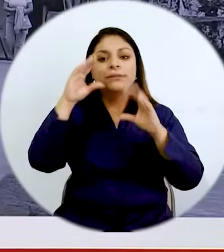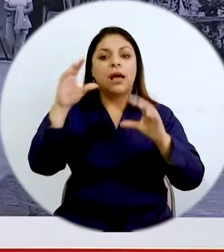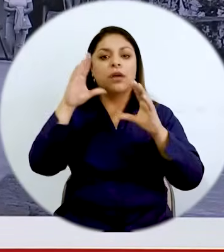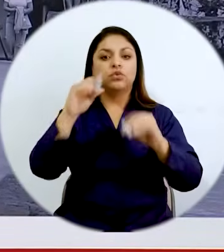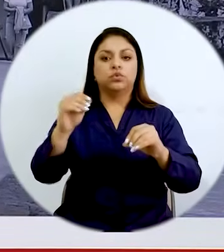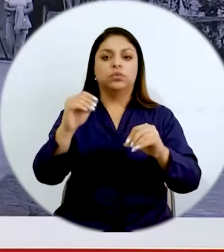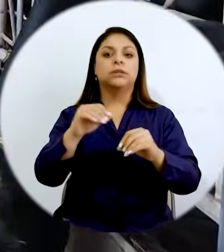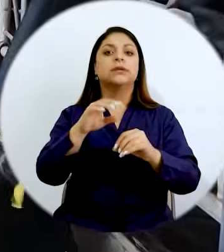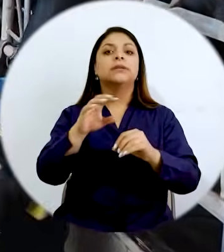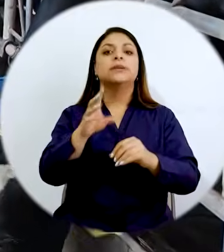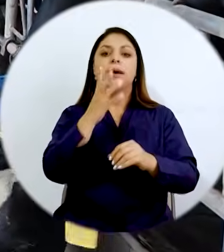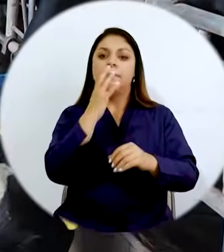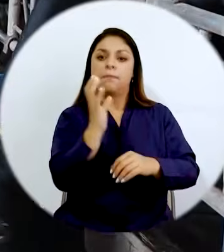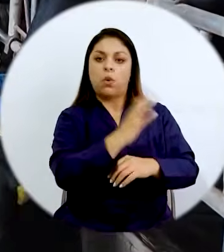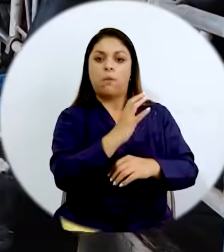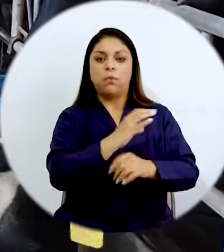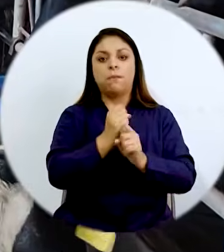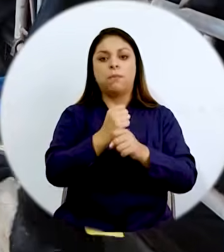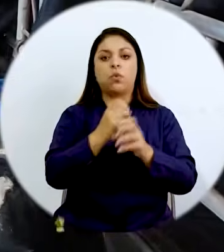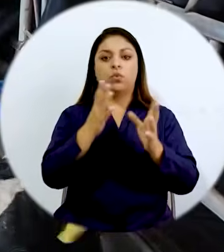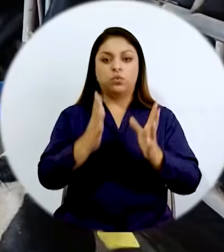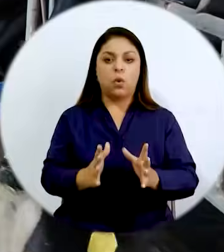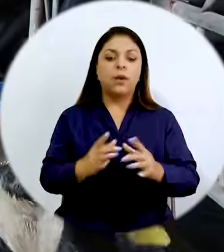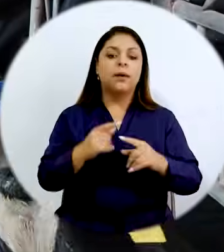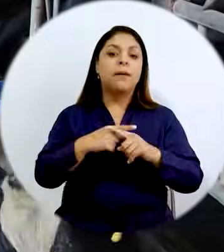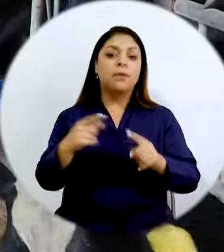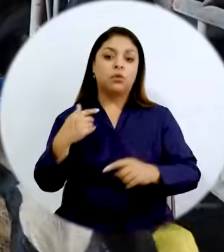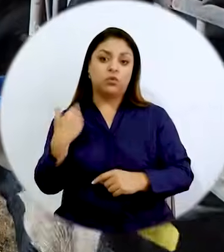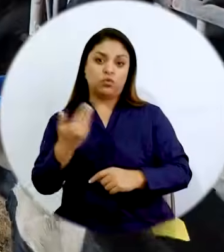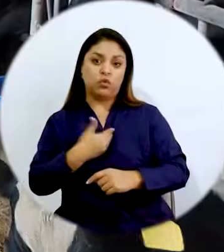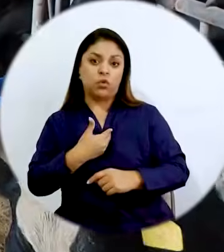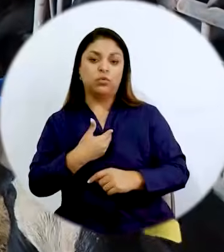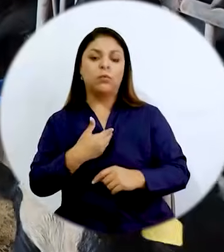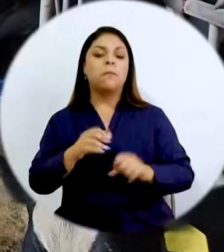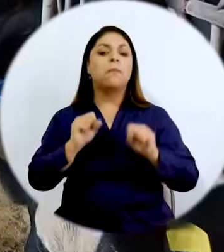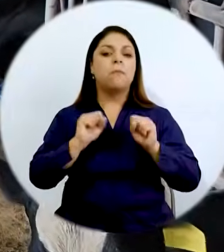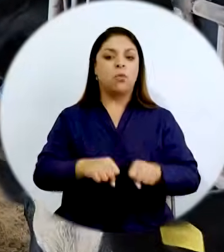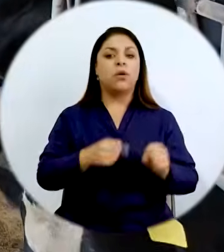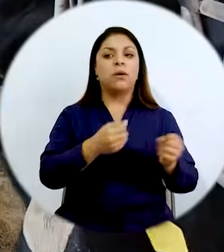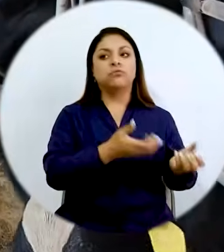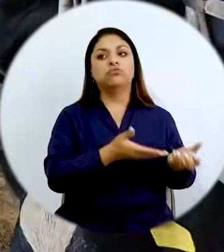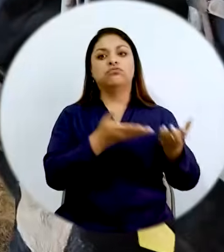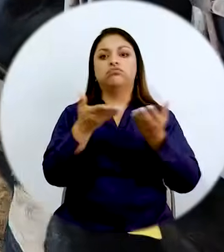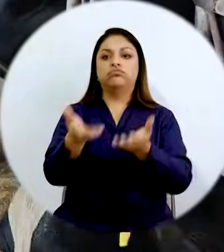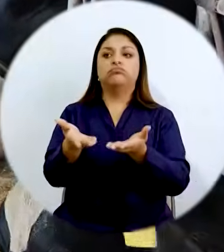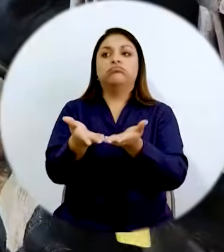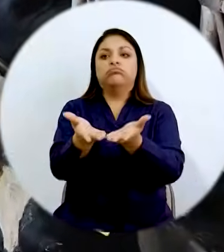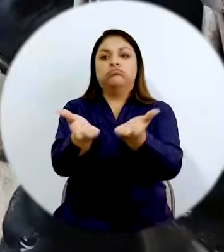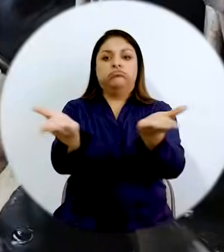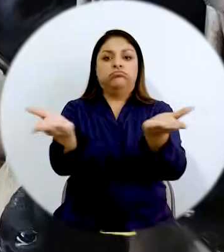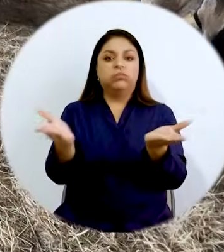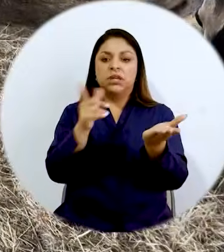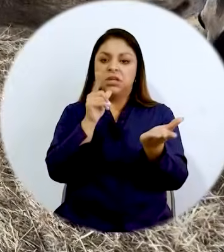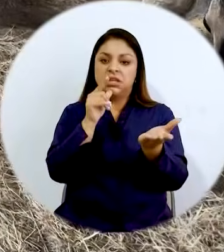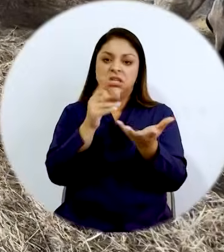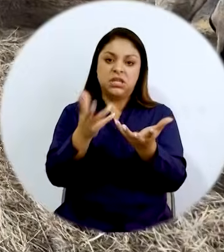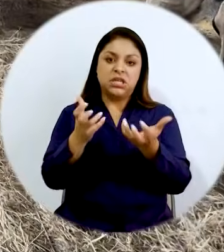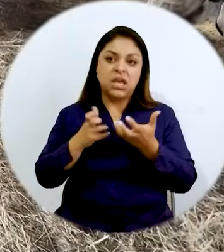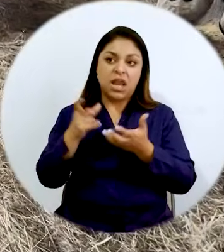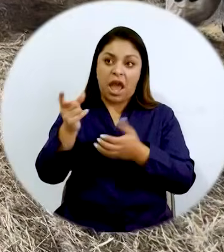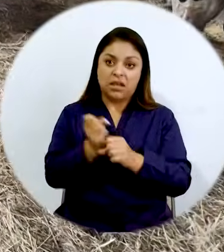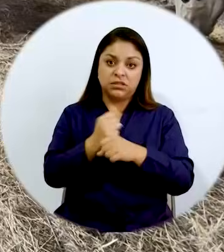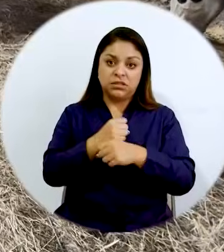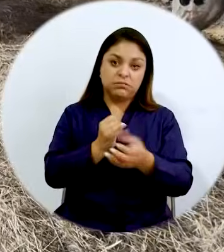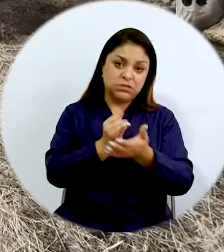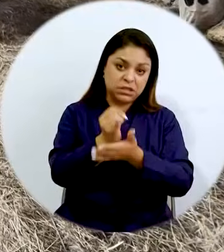datos, digamos, son del productor, pero nosotros podemos ponerlos a disposición de quien quiera